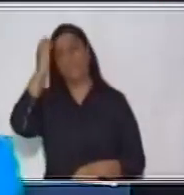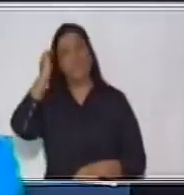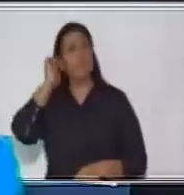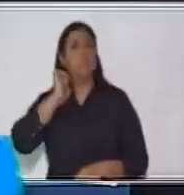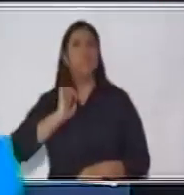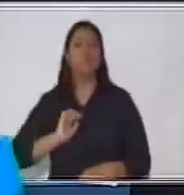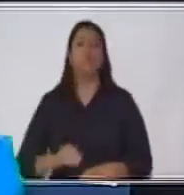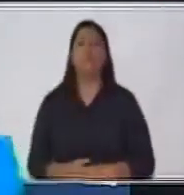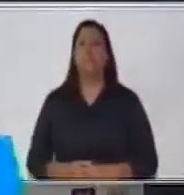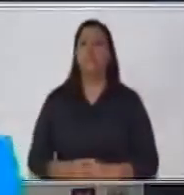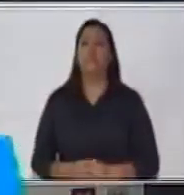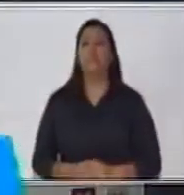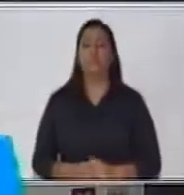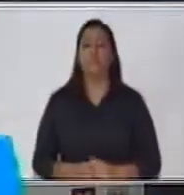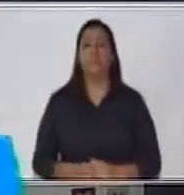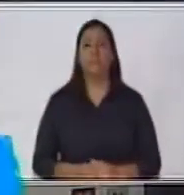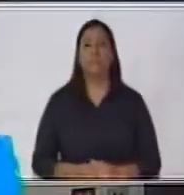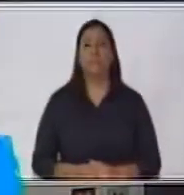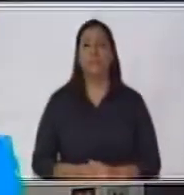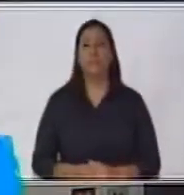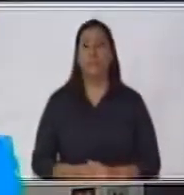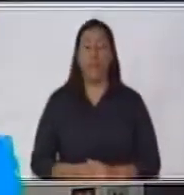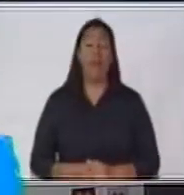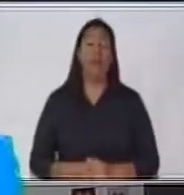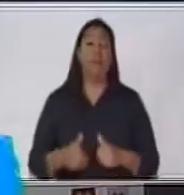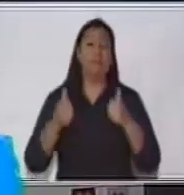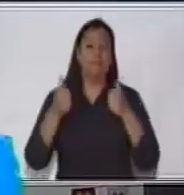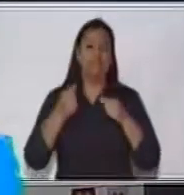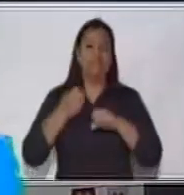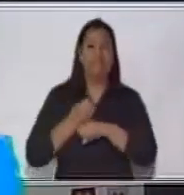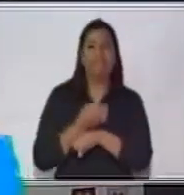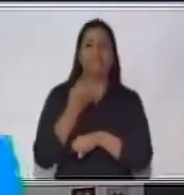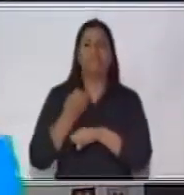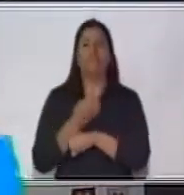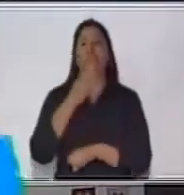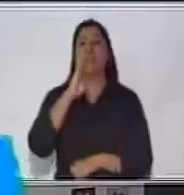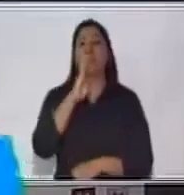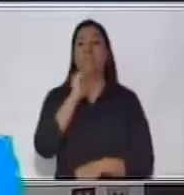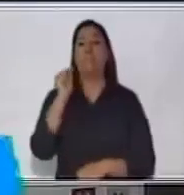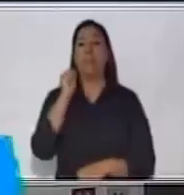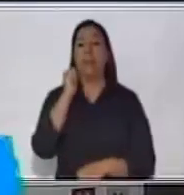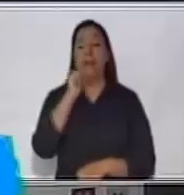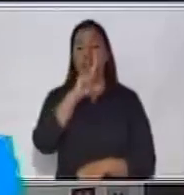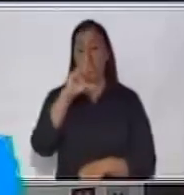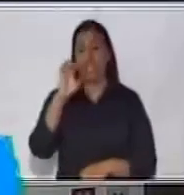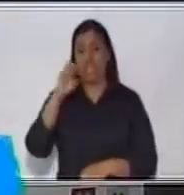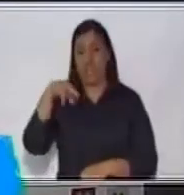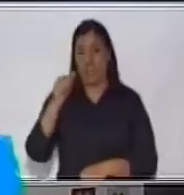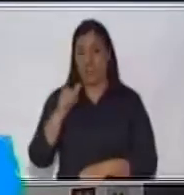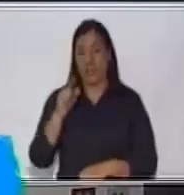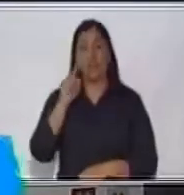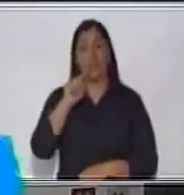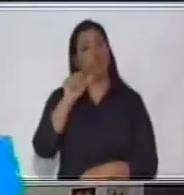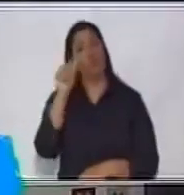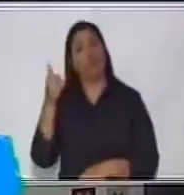Muy bien. Es una ballena. Continúa tú con el otro dibujo, con el